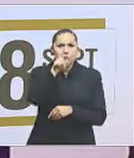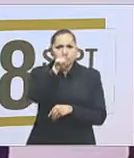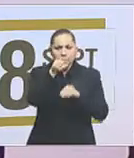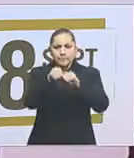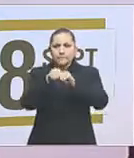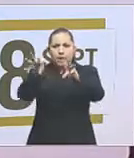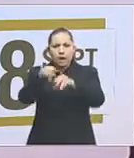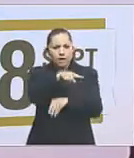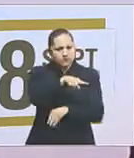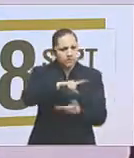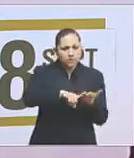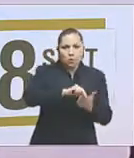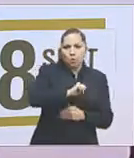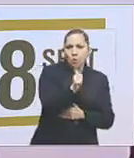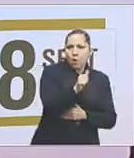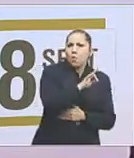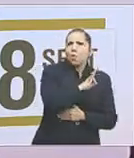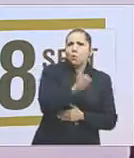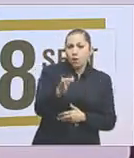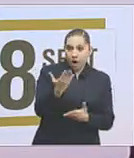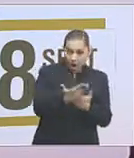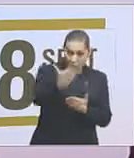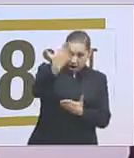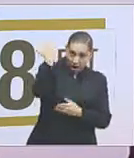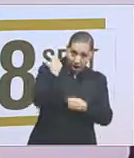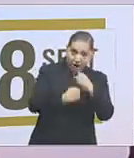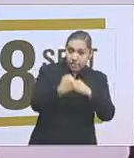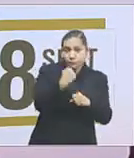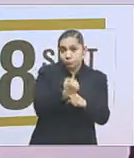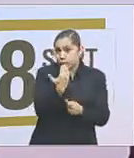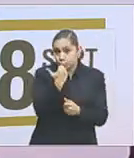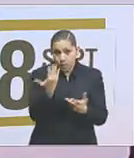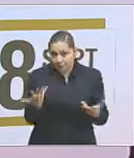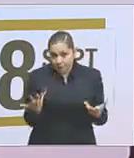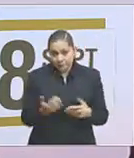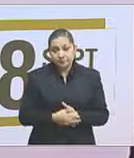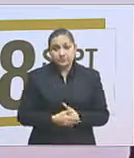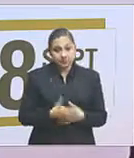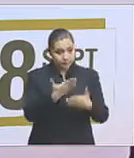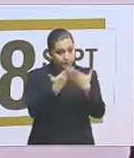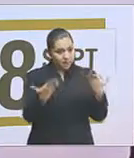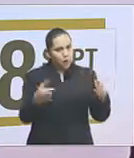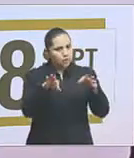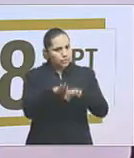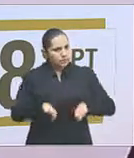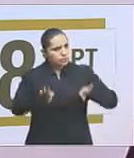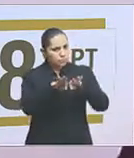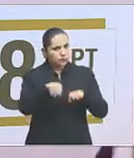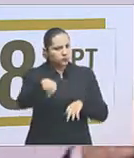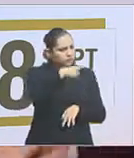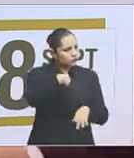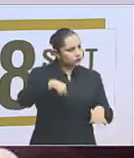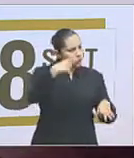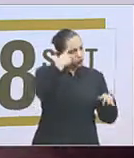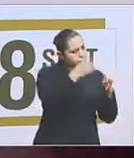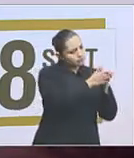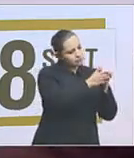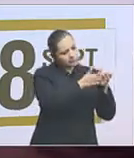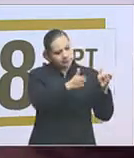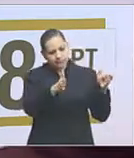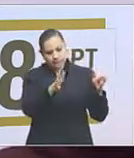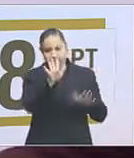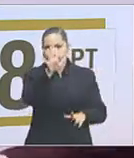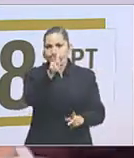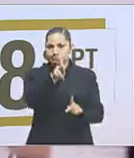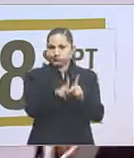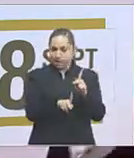años hoy creo que es importante hacer una pausa y reflexionar sobre lo que está pasando en materia